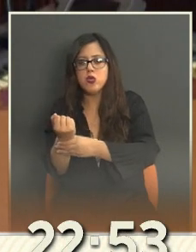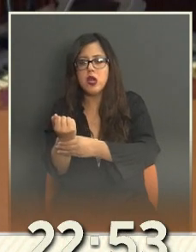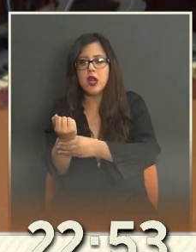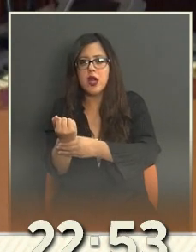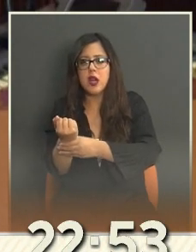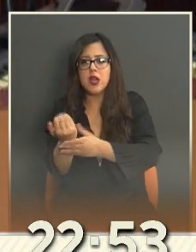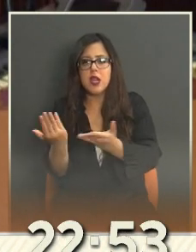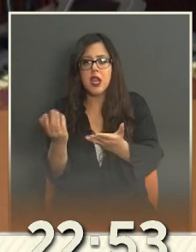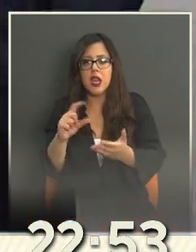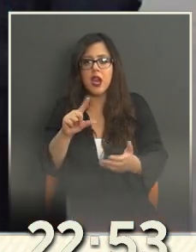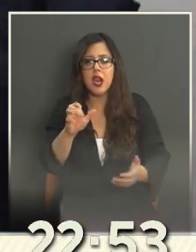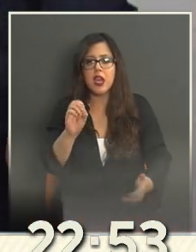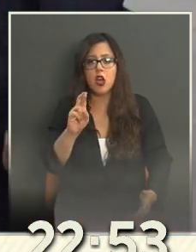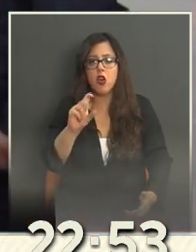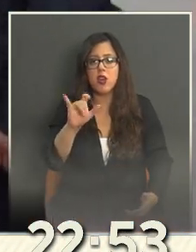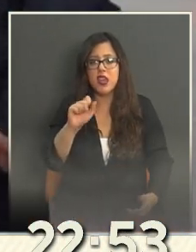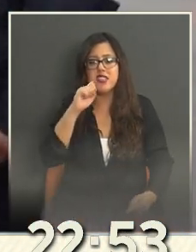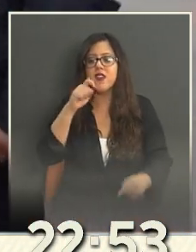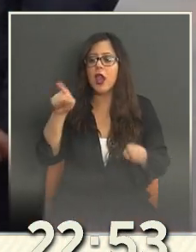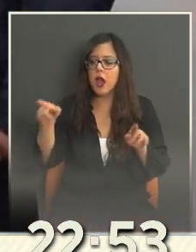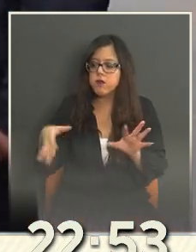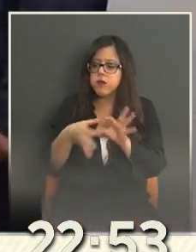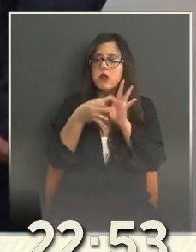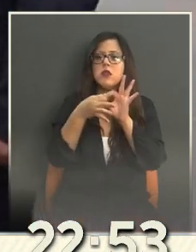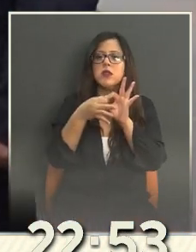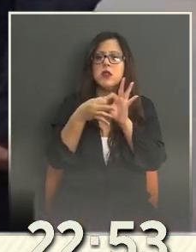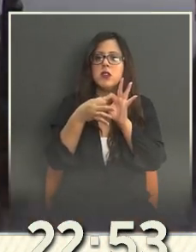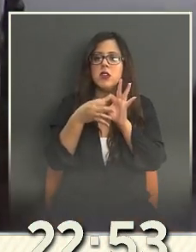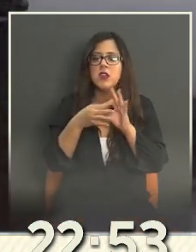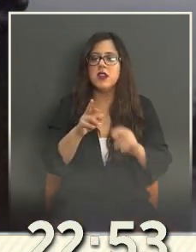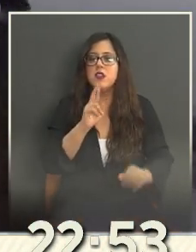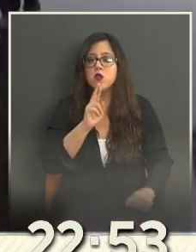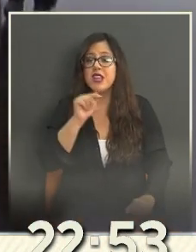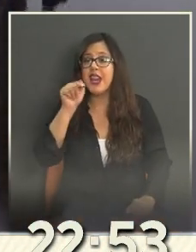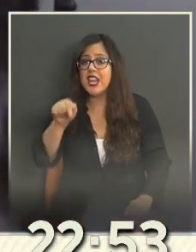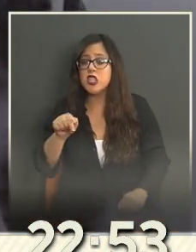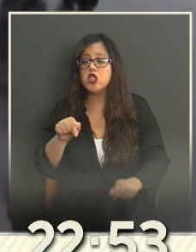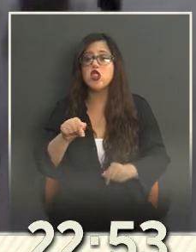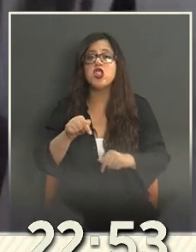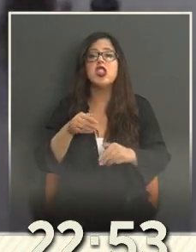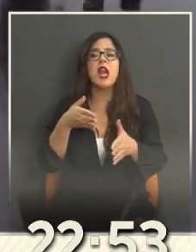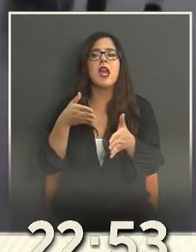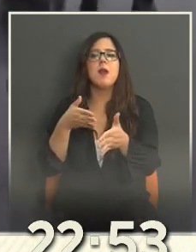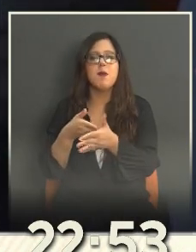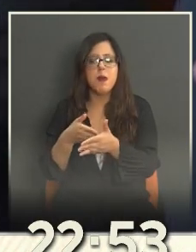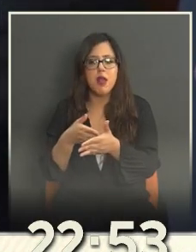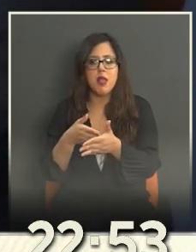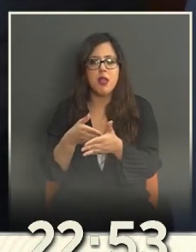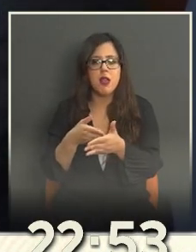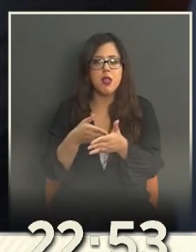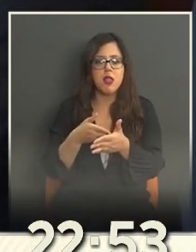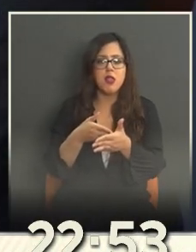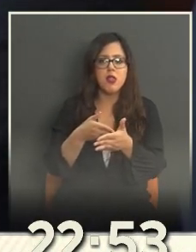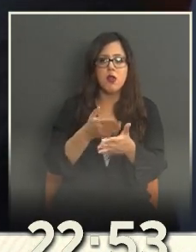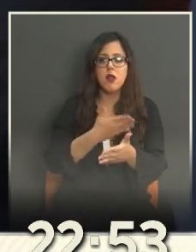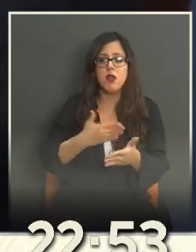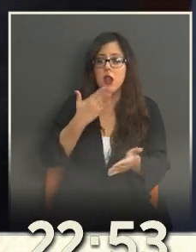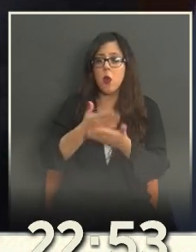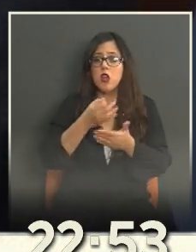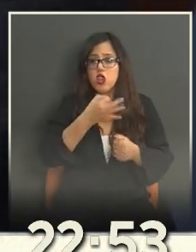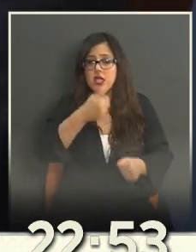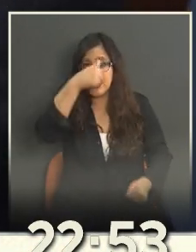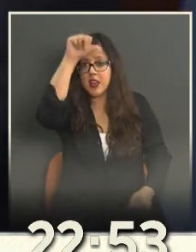rusia eso es lo que está impidiendo el presidente baile cuando dice las las sanciones económicas son a largo plazo ese